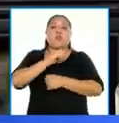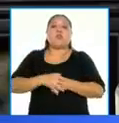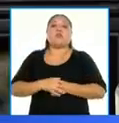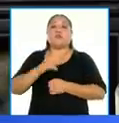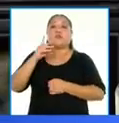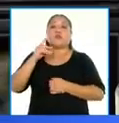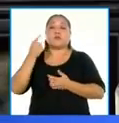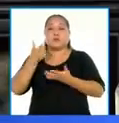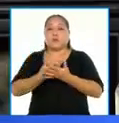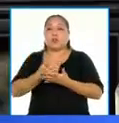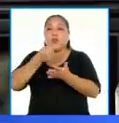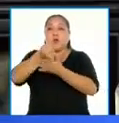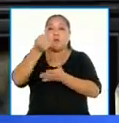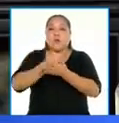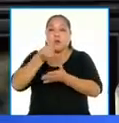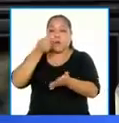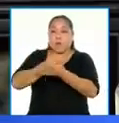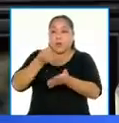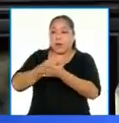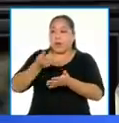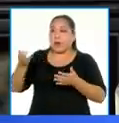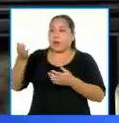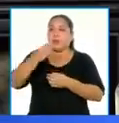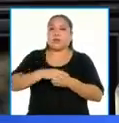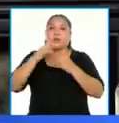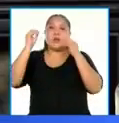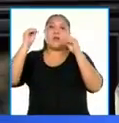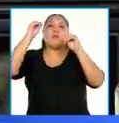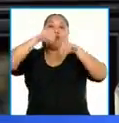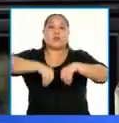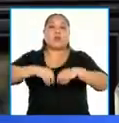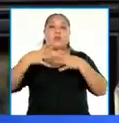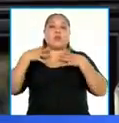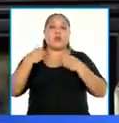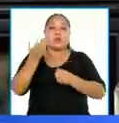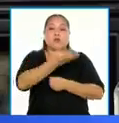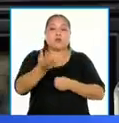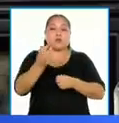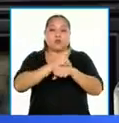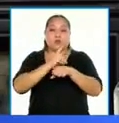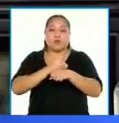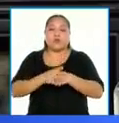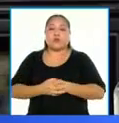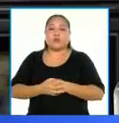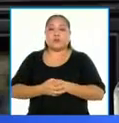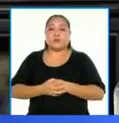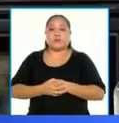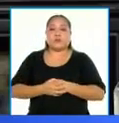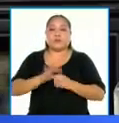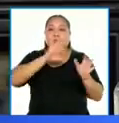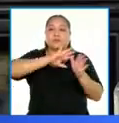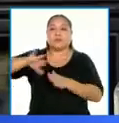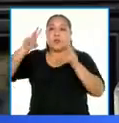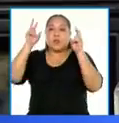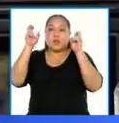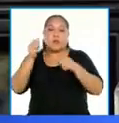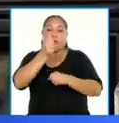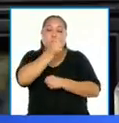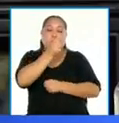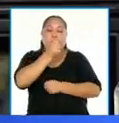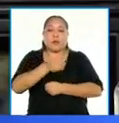pagadas por el Estado peruano se están aplicando al cuerpo médico. Sobre el tema de los